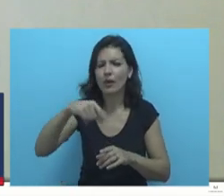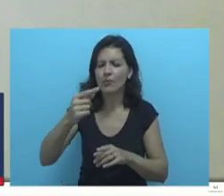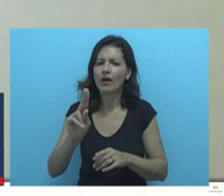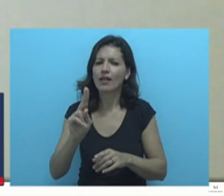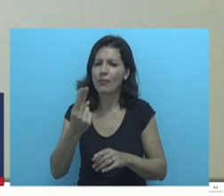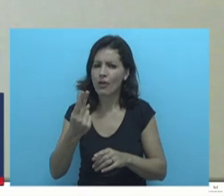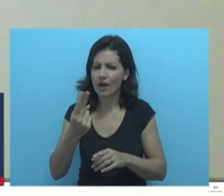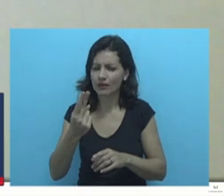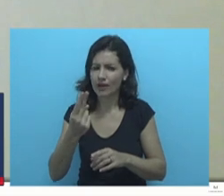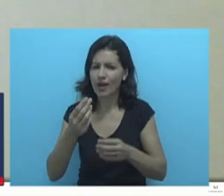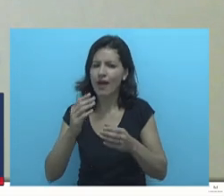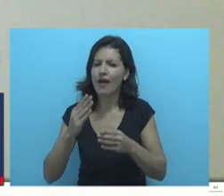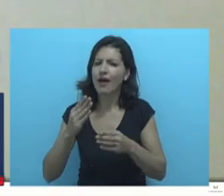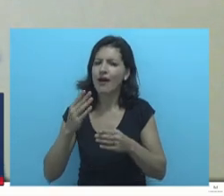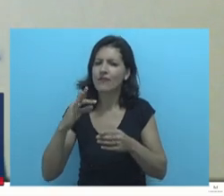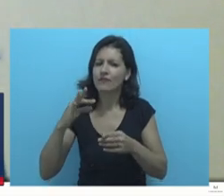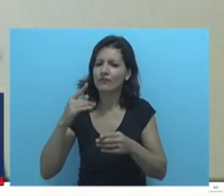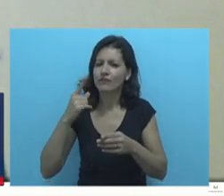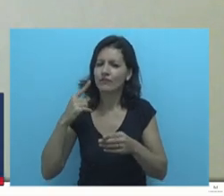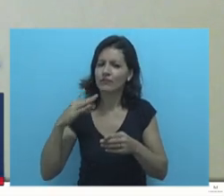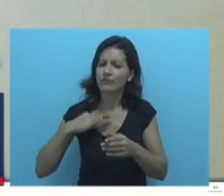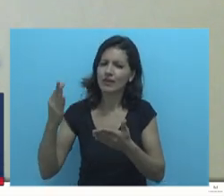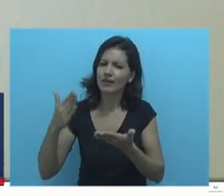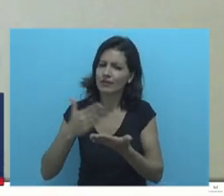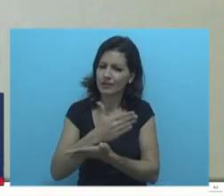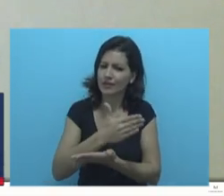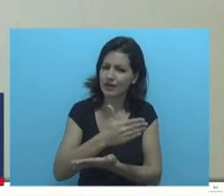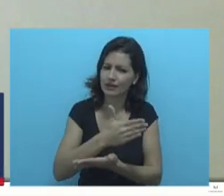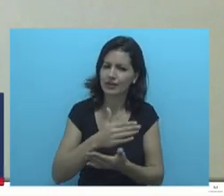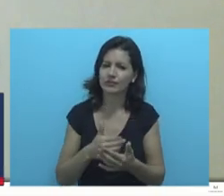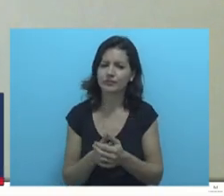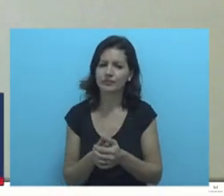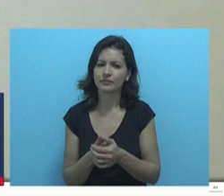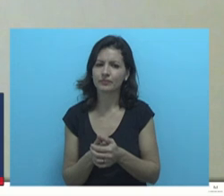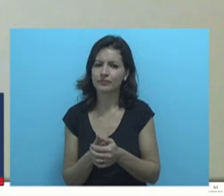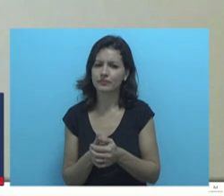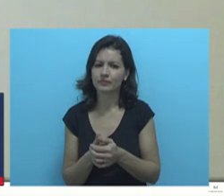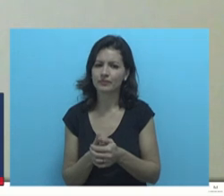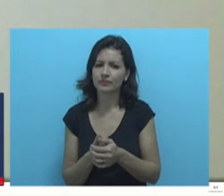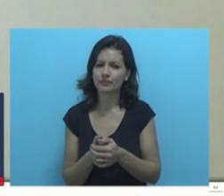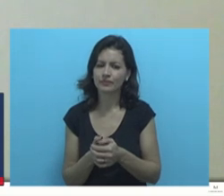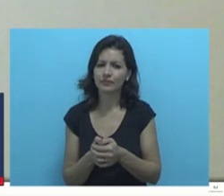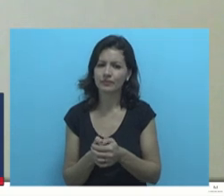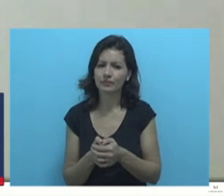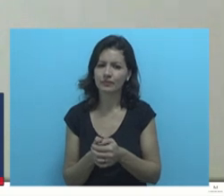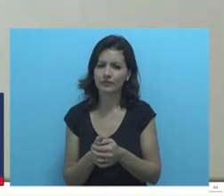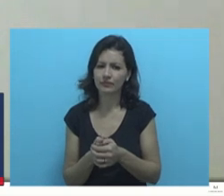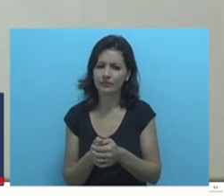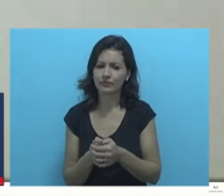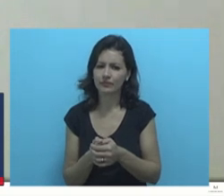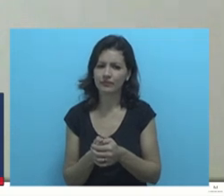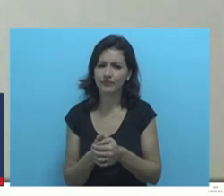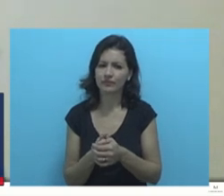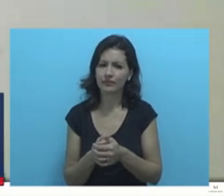muerte recién empieza la vida. En un instante, en un pestañear de ojos, al toque de la trompeta final, porque va a sonar la